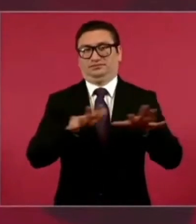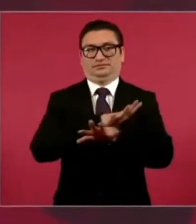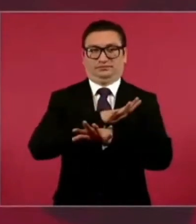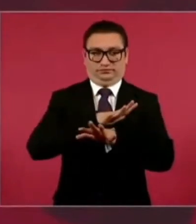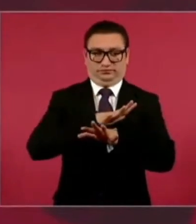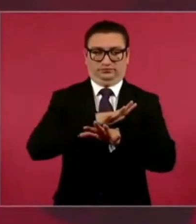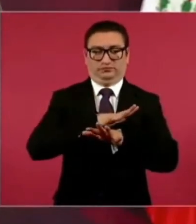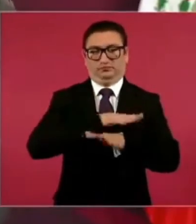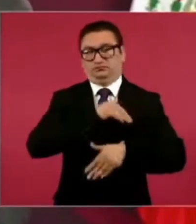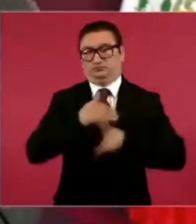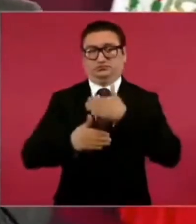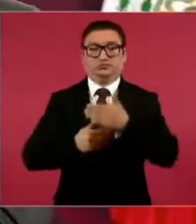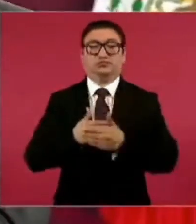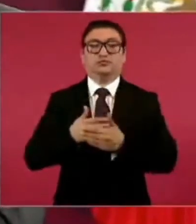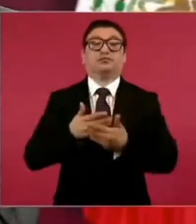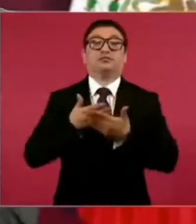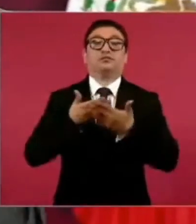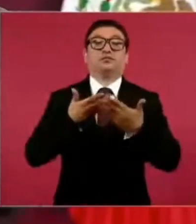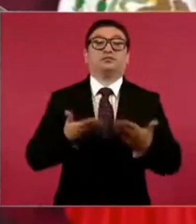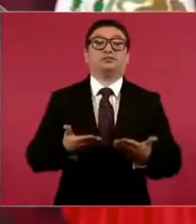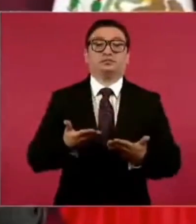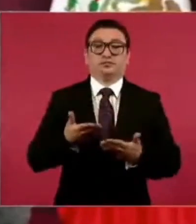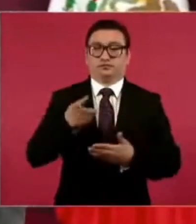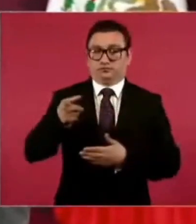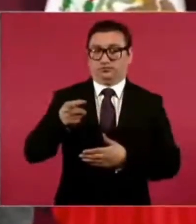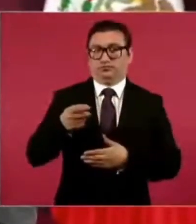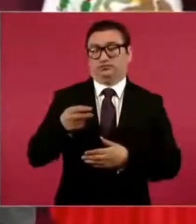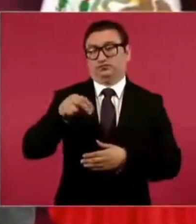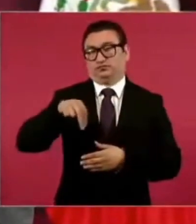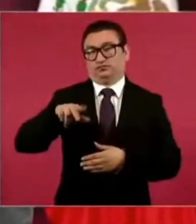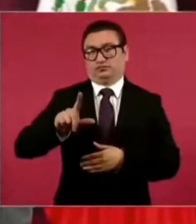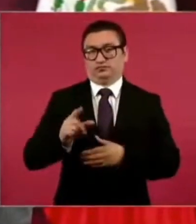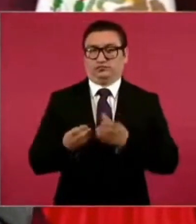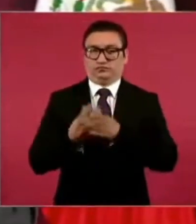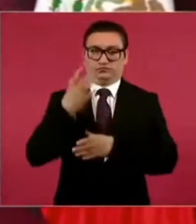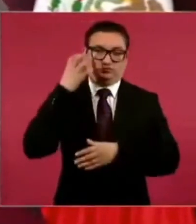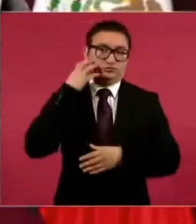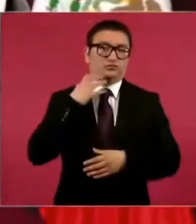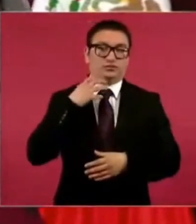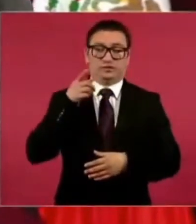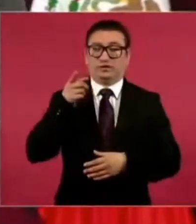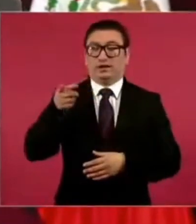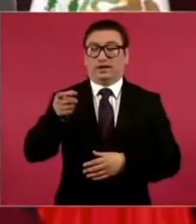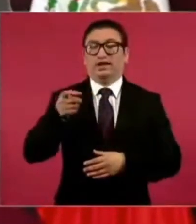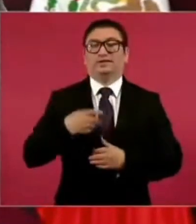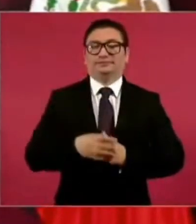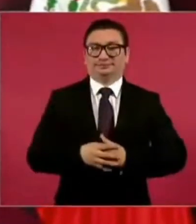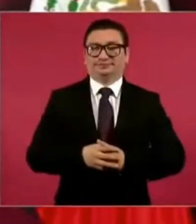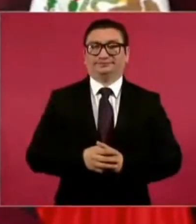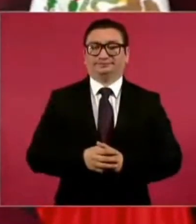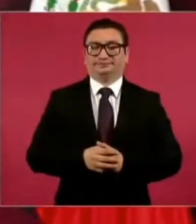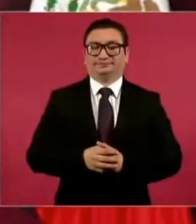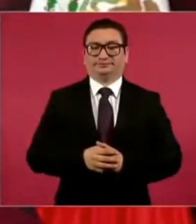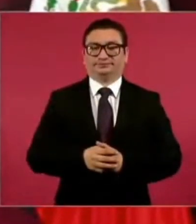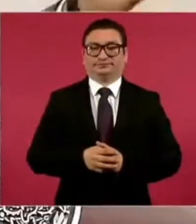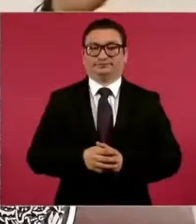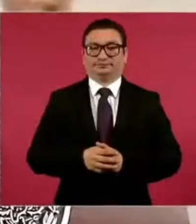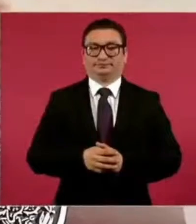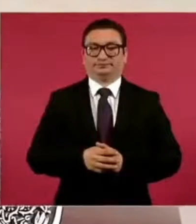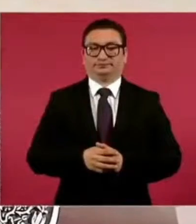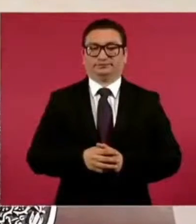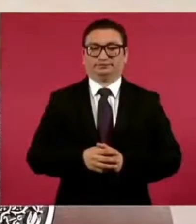y en el caso de Nuevo León, en donde